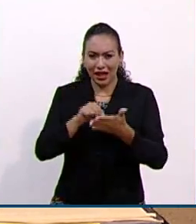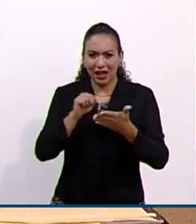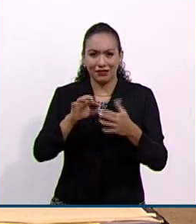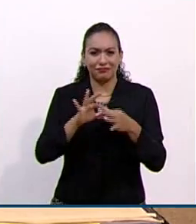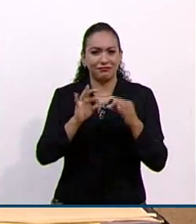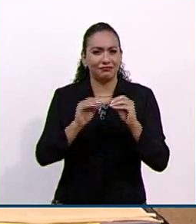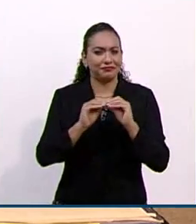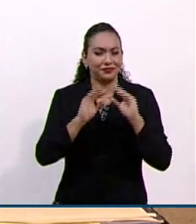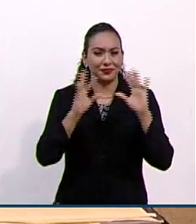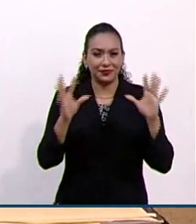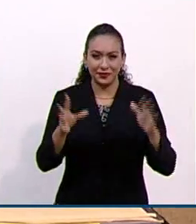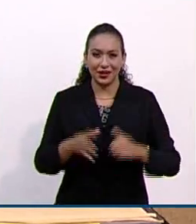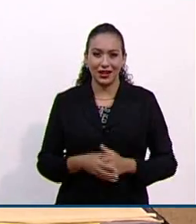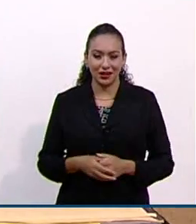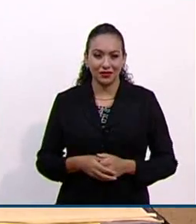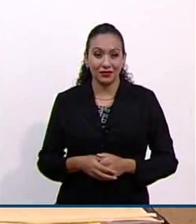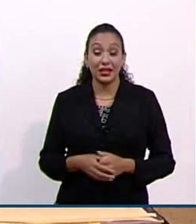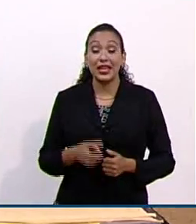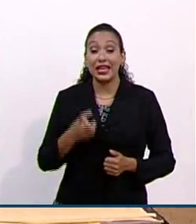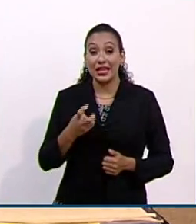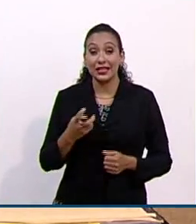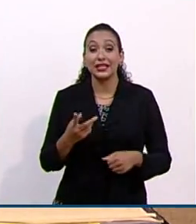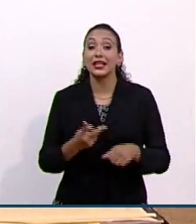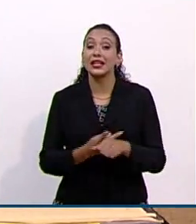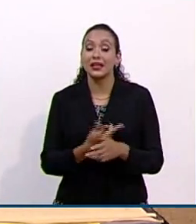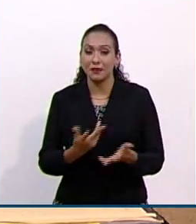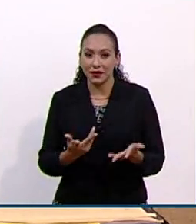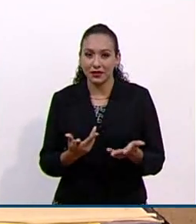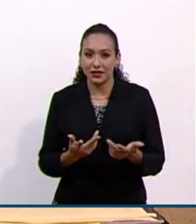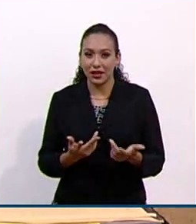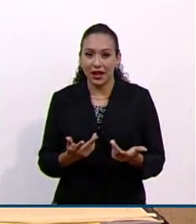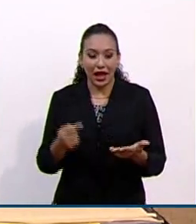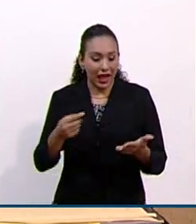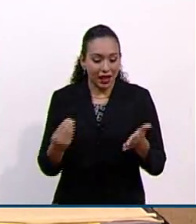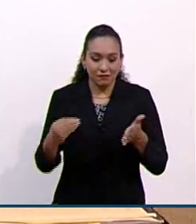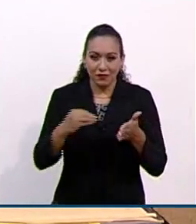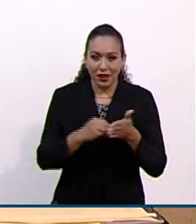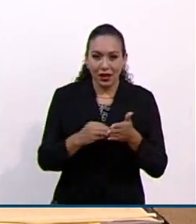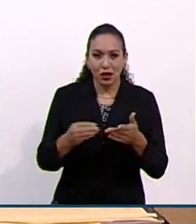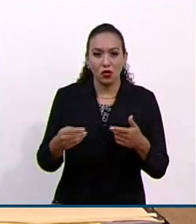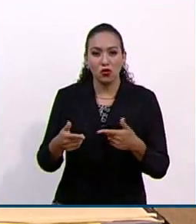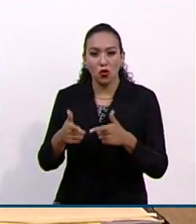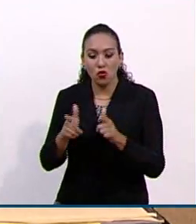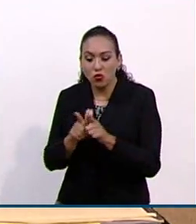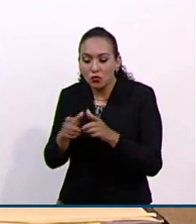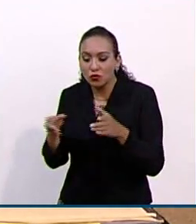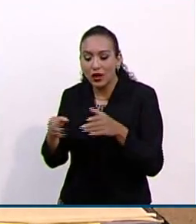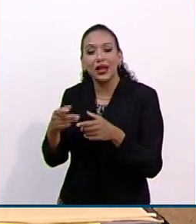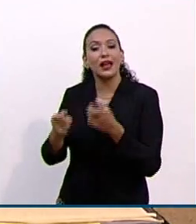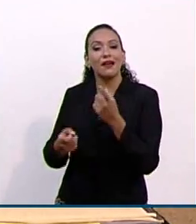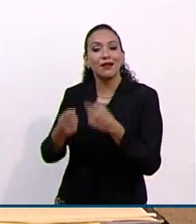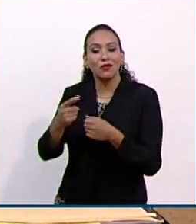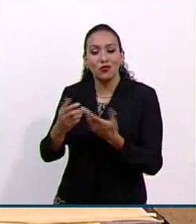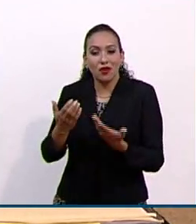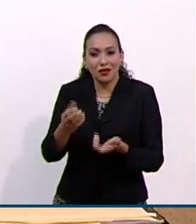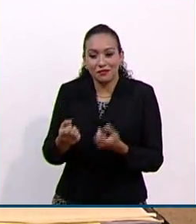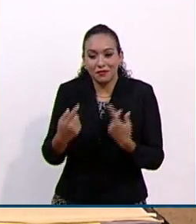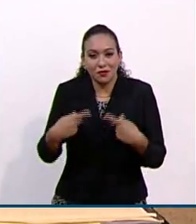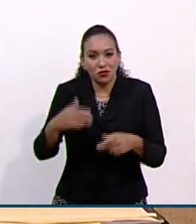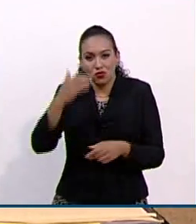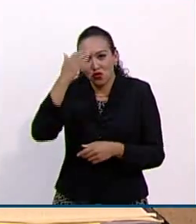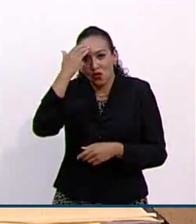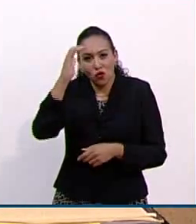que conlleva precisamente la exclusión de las minorías en el conocimiento de las iniciativas, ya